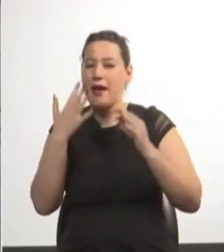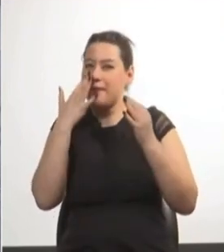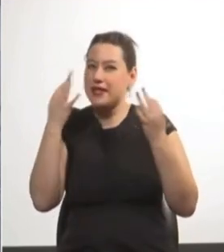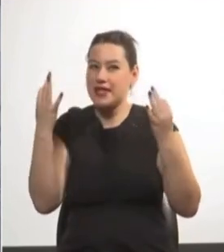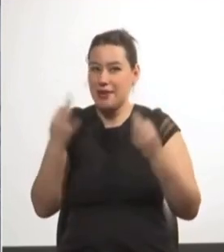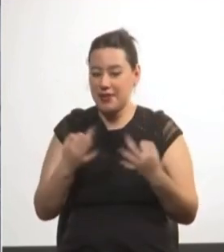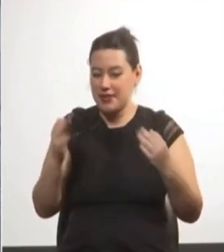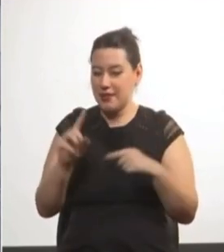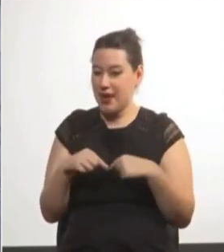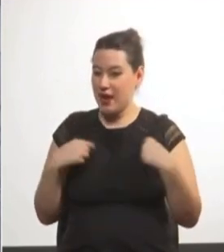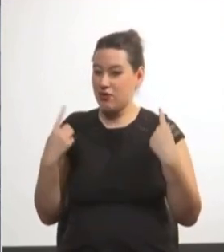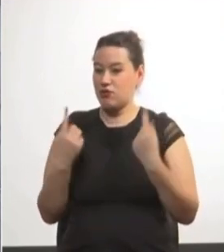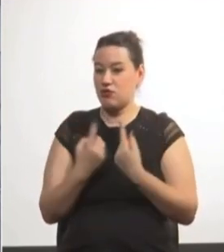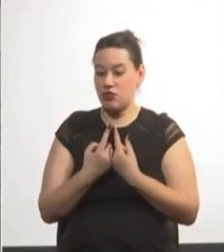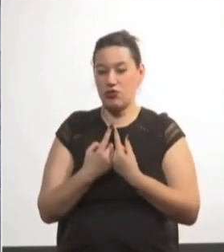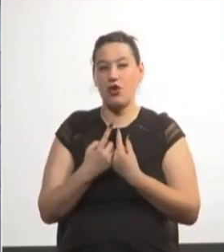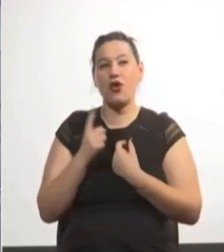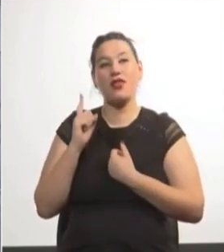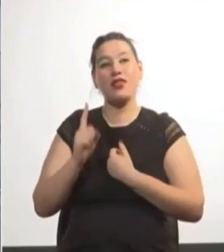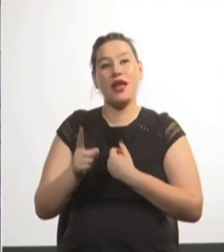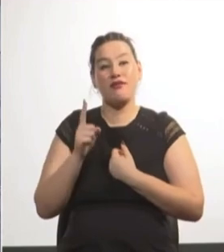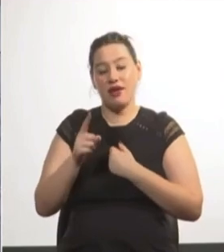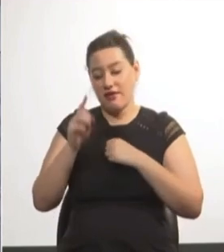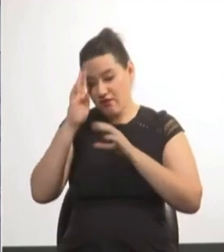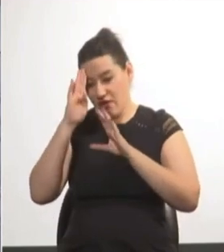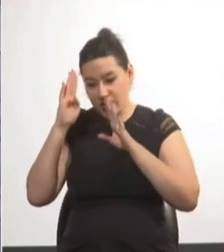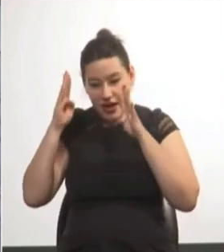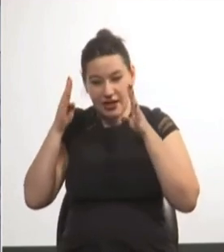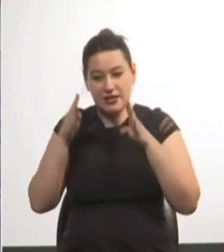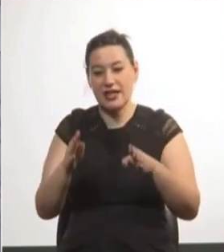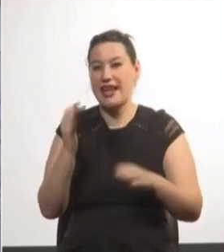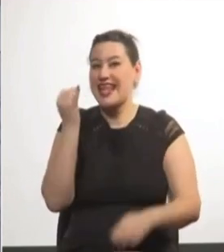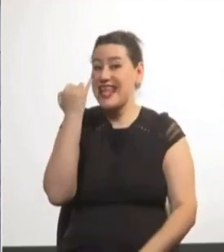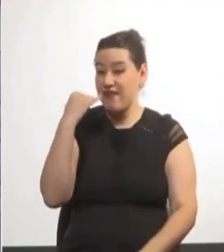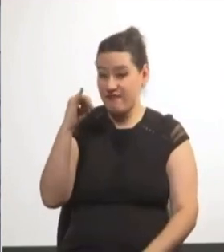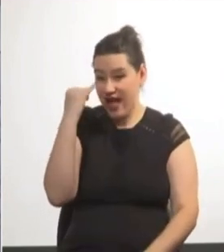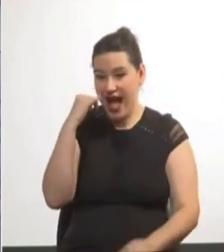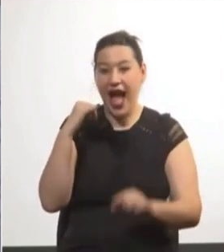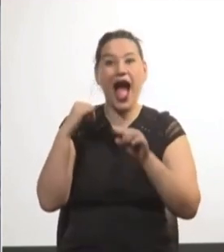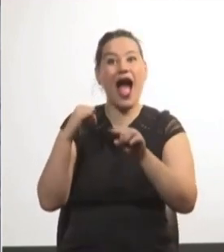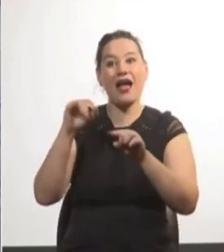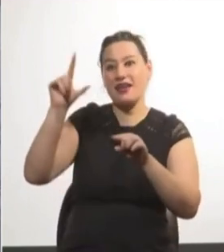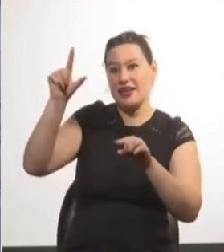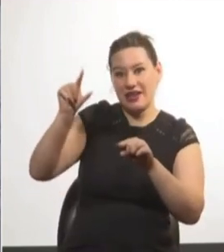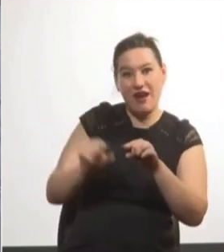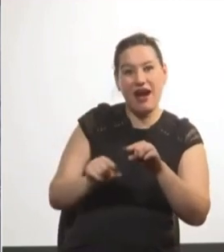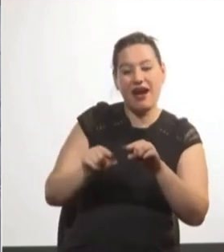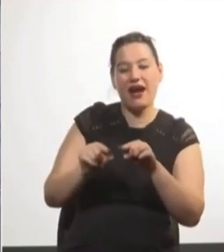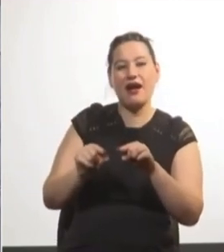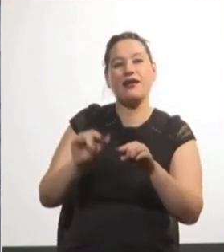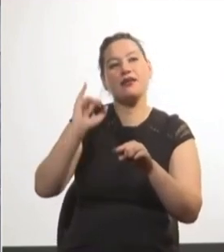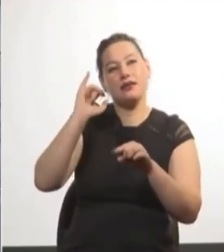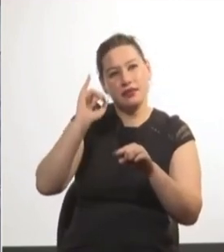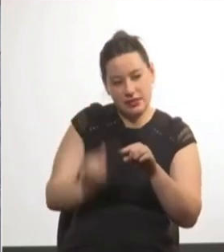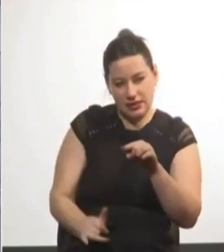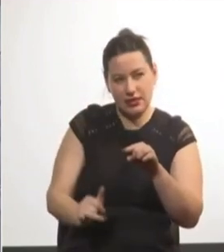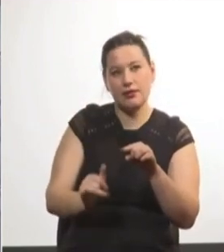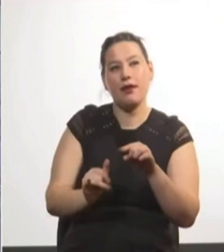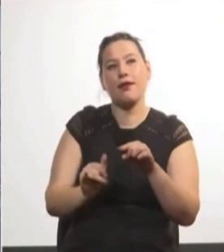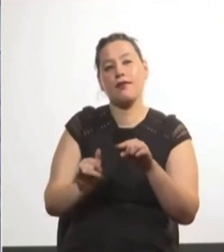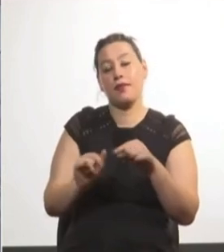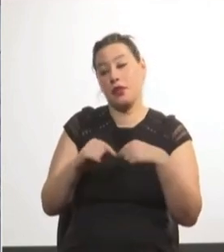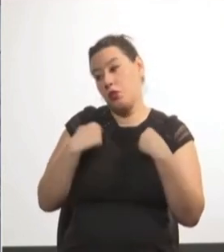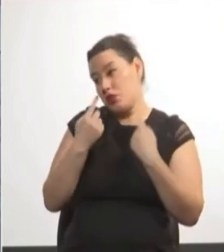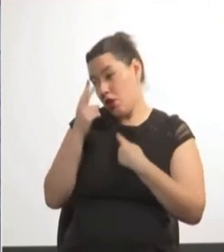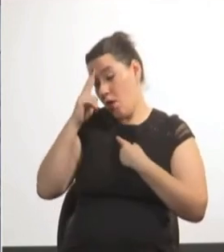para nosotros se debió haber focalizado en el IVA, la rebaja, que sí hubiera tenido, desde